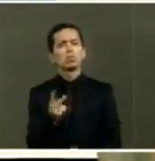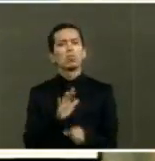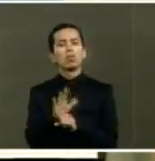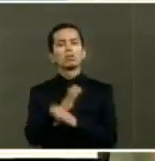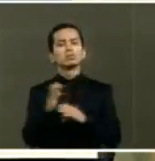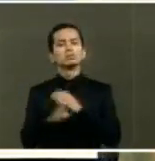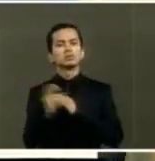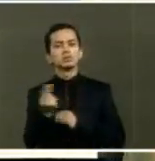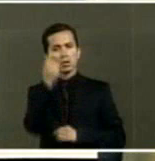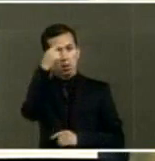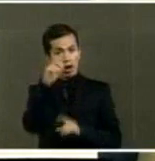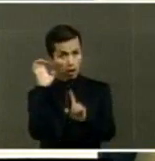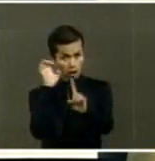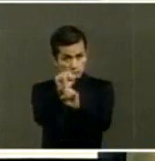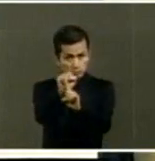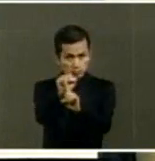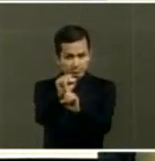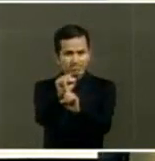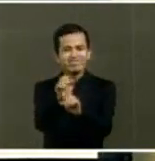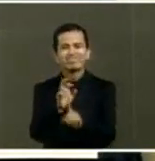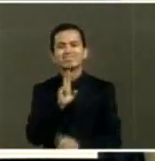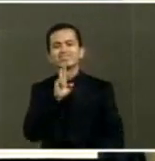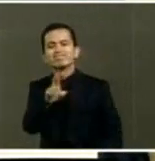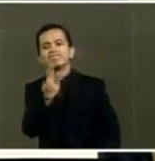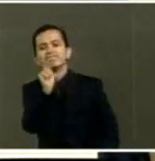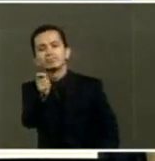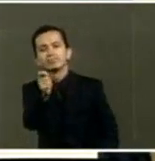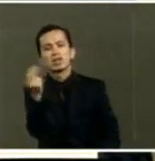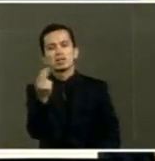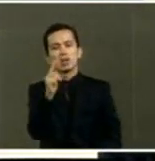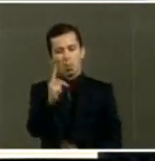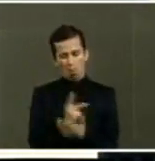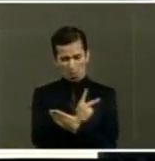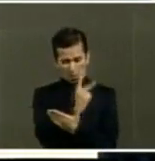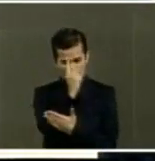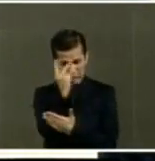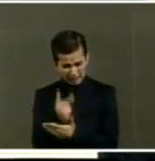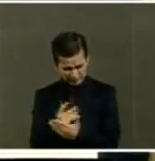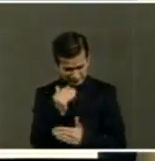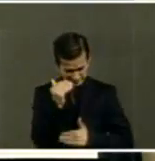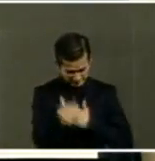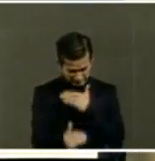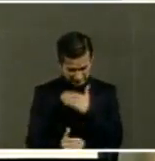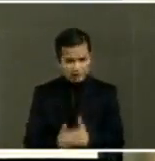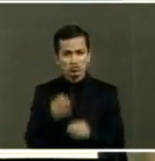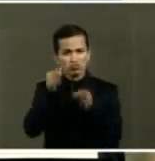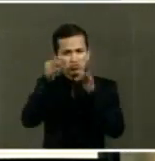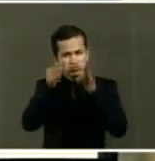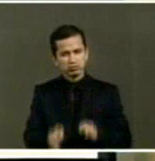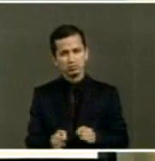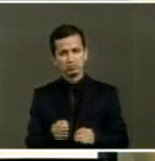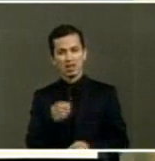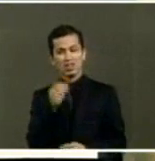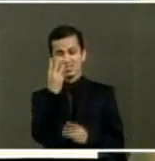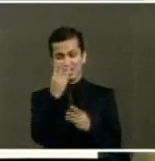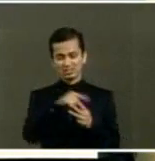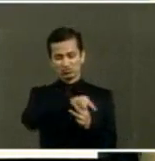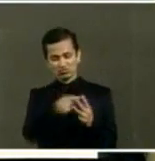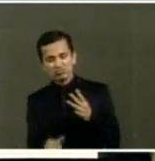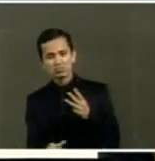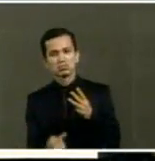la respuesta es una estrategia integral, o más precisamente, los tres componentes que